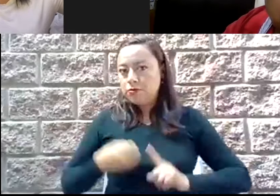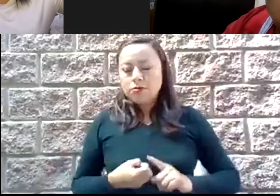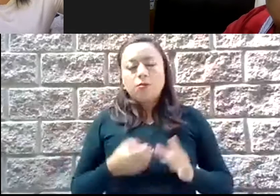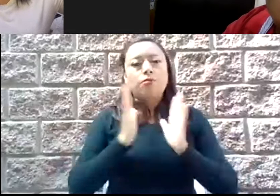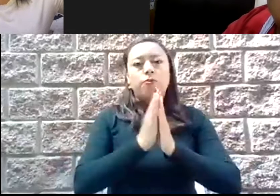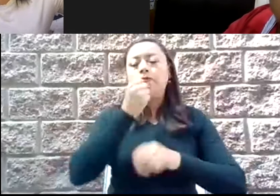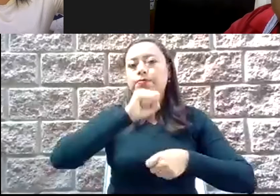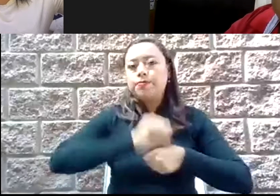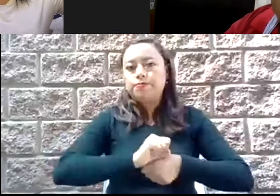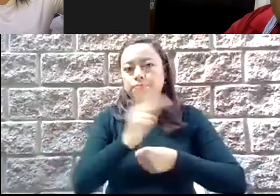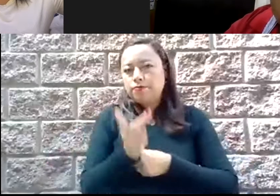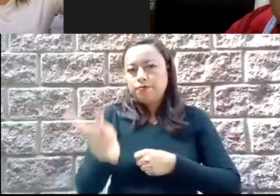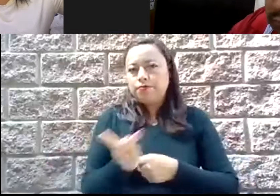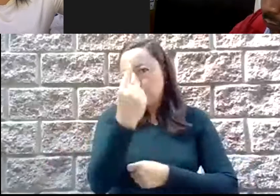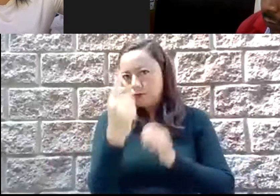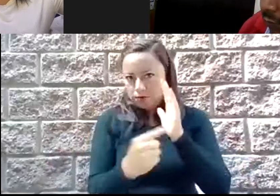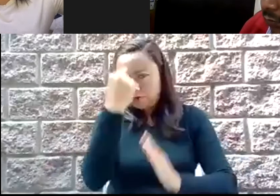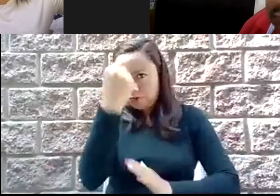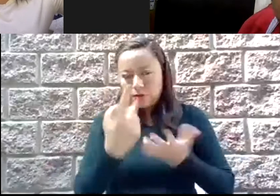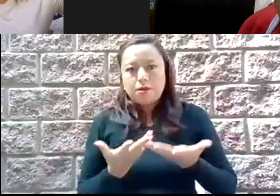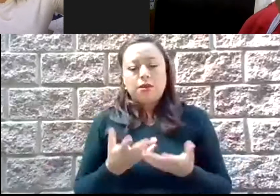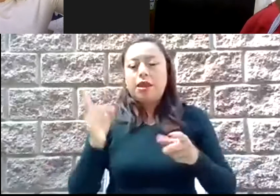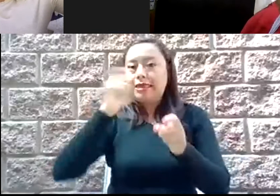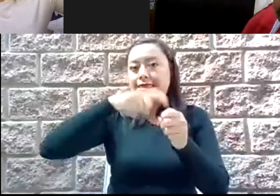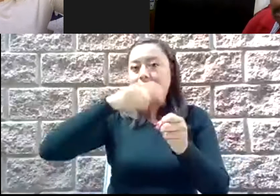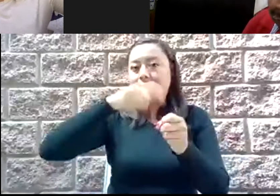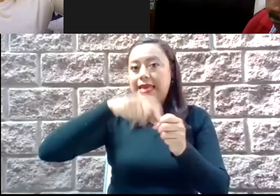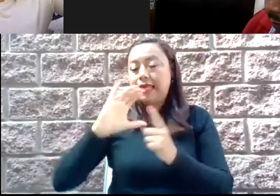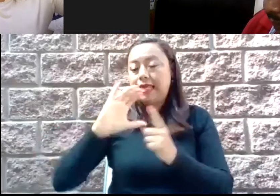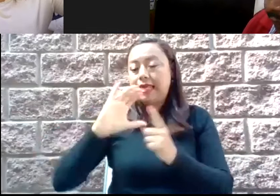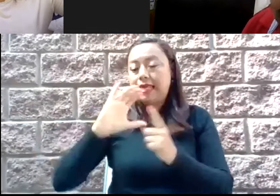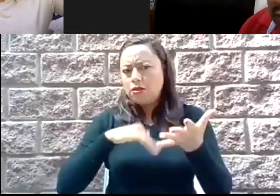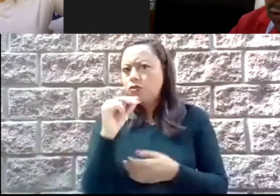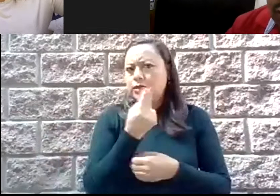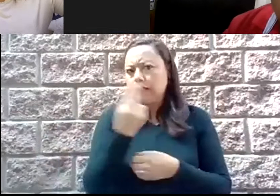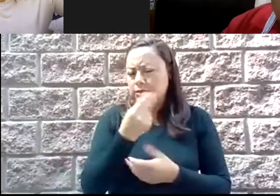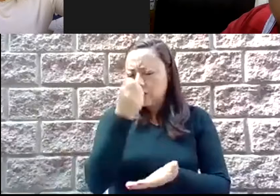a los integrantes de la Comisión si se omite su lectura y si es de aprobarse el orden del día.